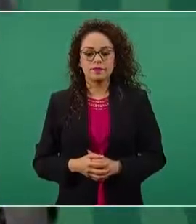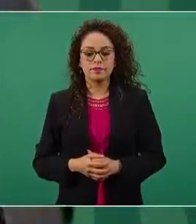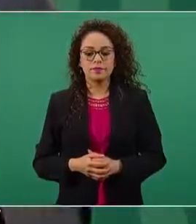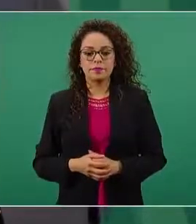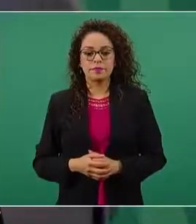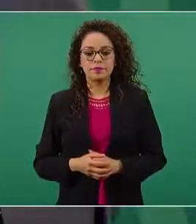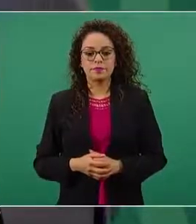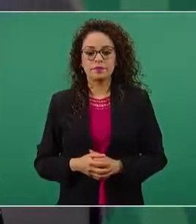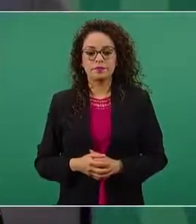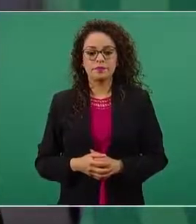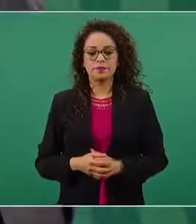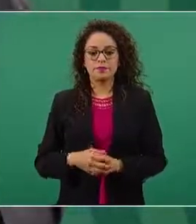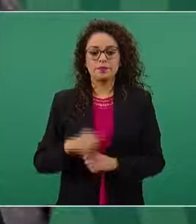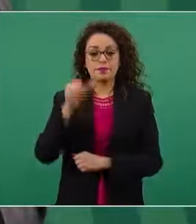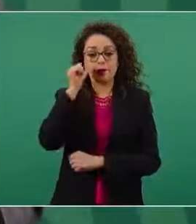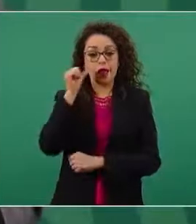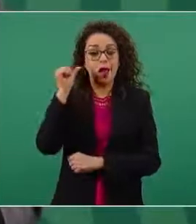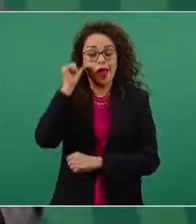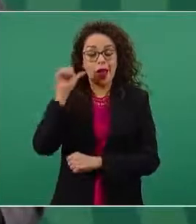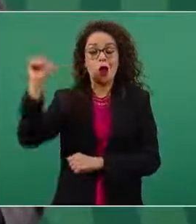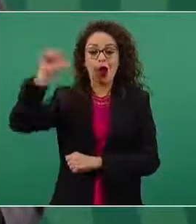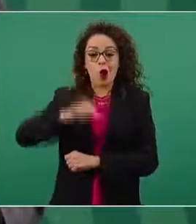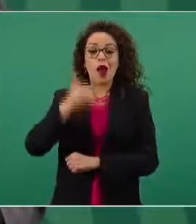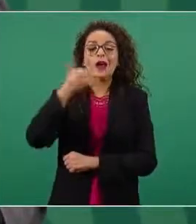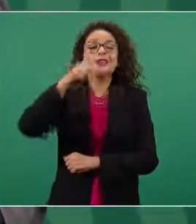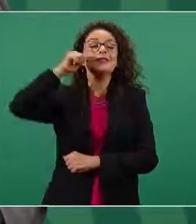ayer, hoy y siempre,